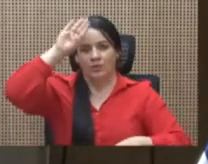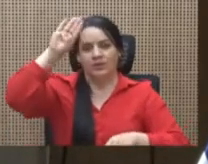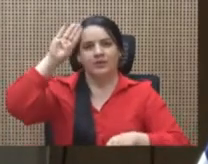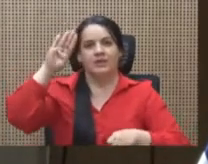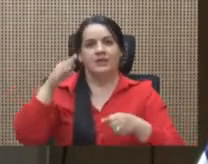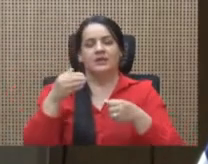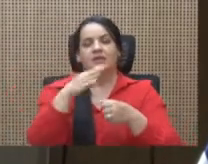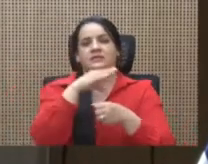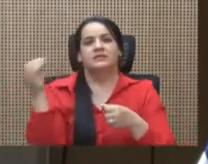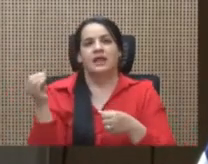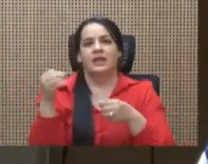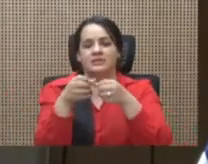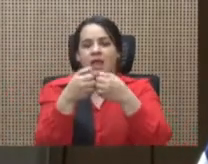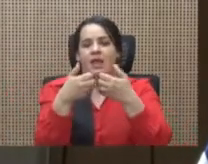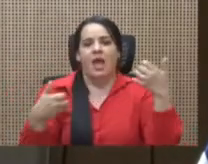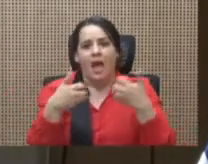les ve lo que traen por dentro.